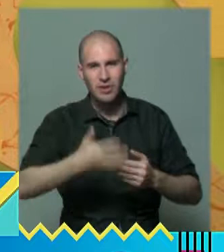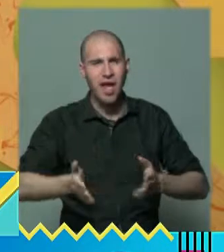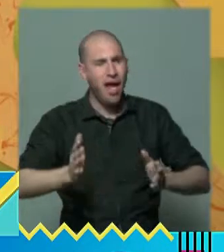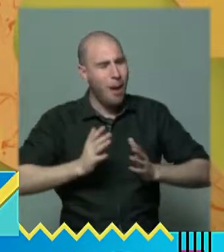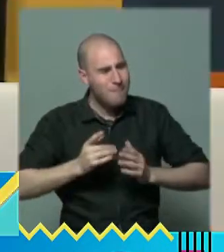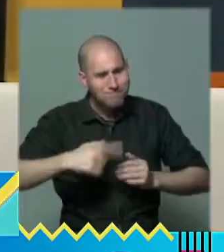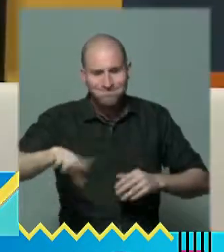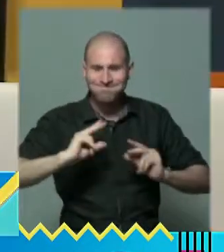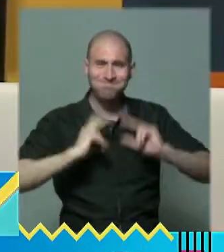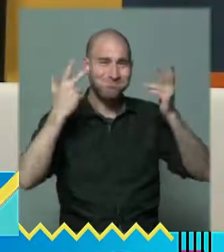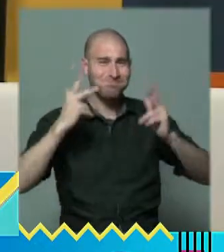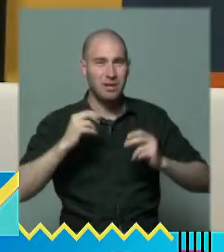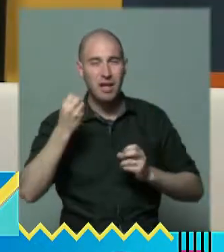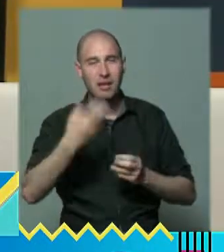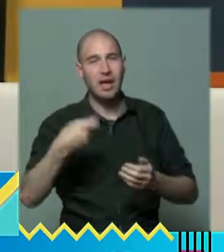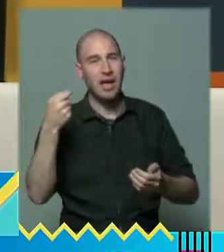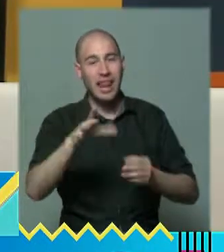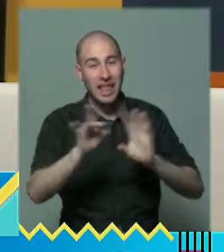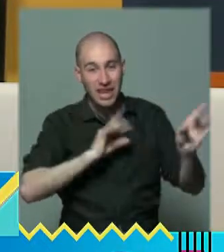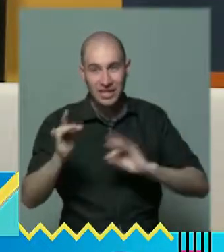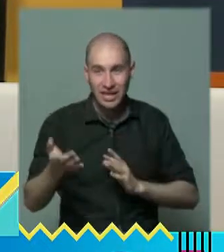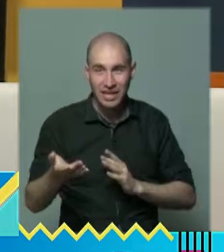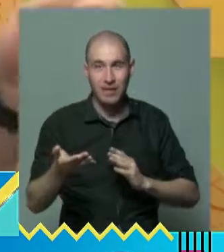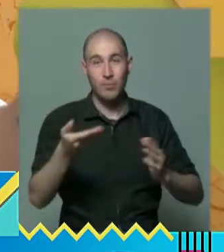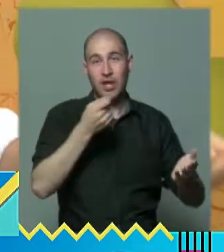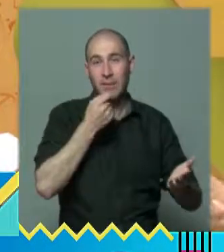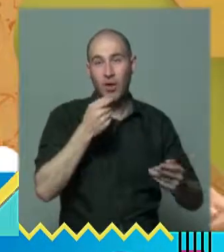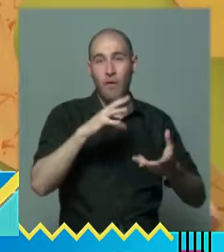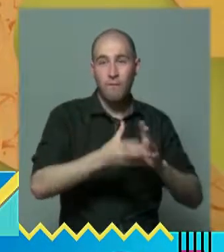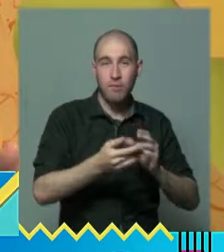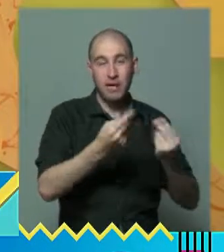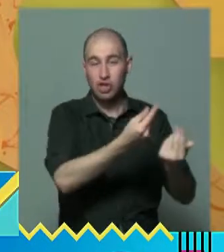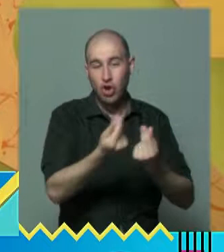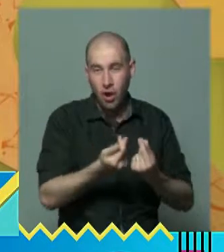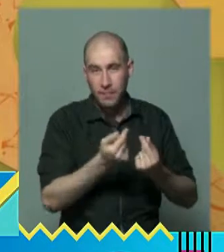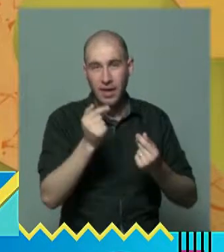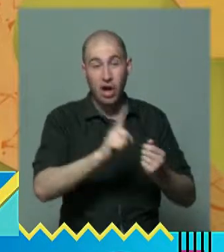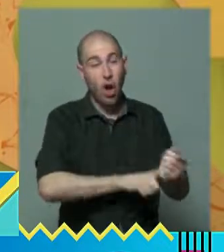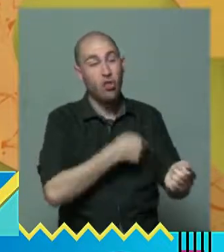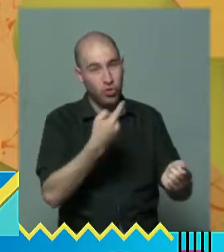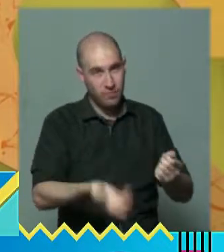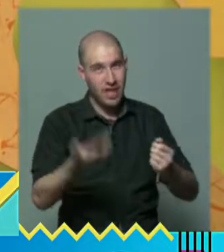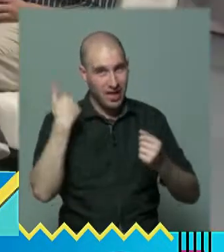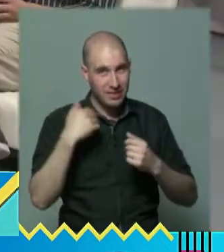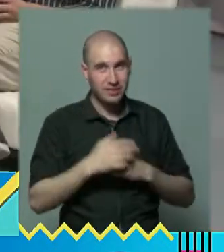gente y la bronca que le da tener que elegir entre algún tipo de consumo al cual se había